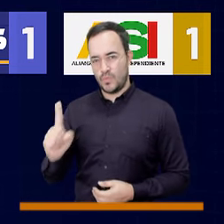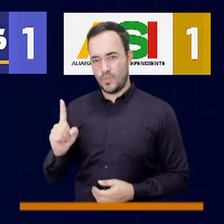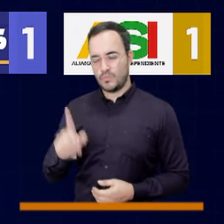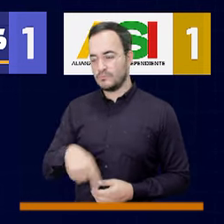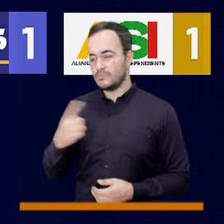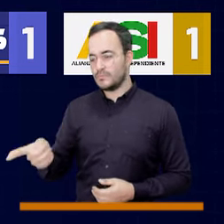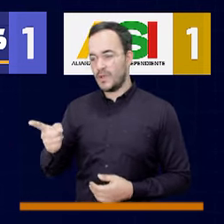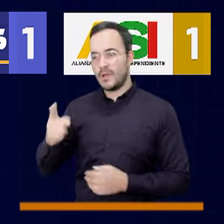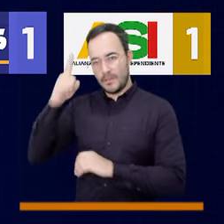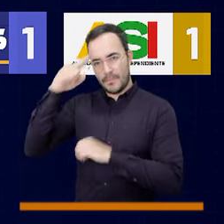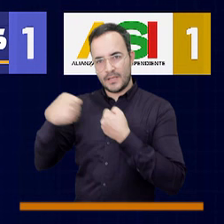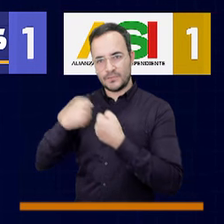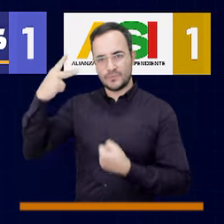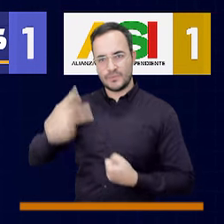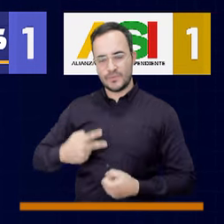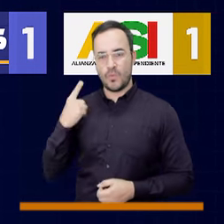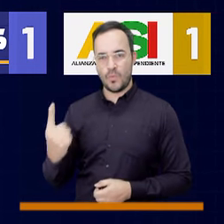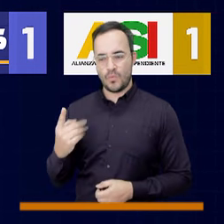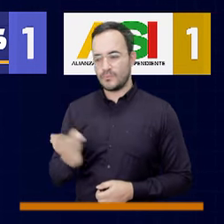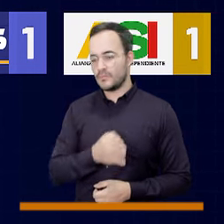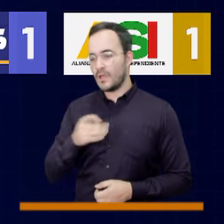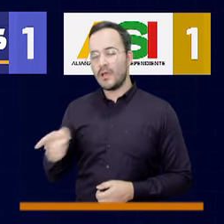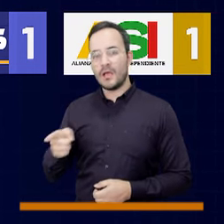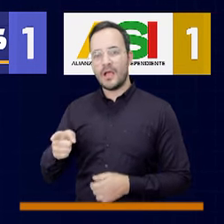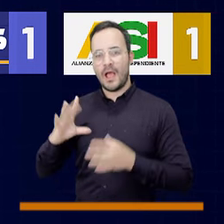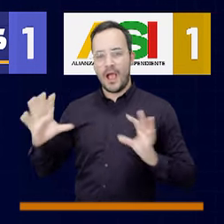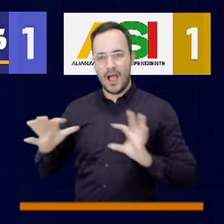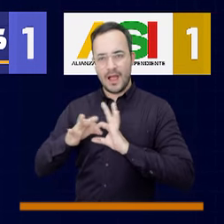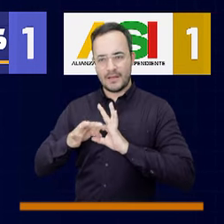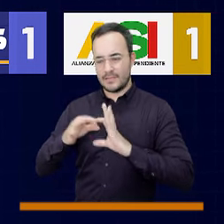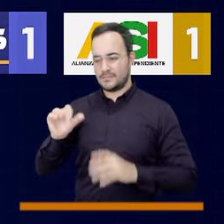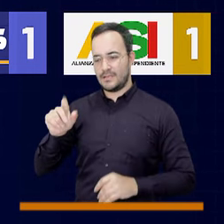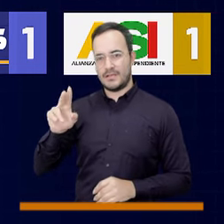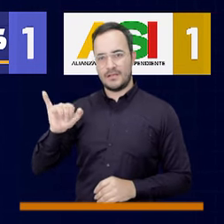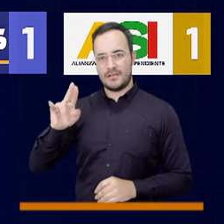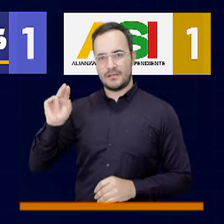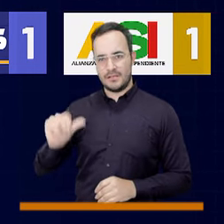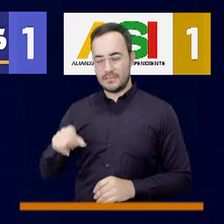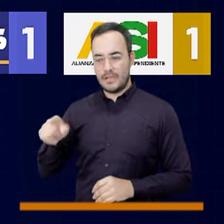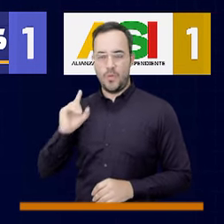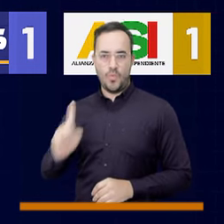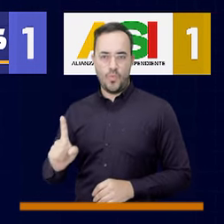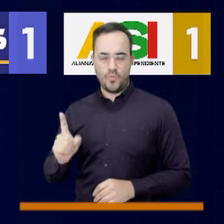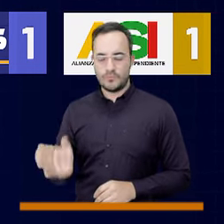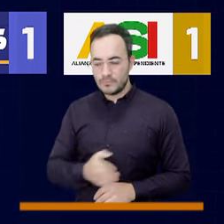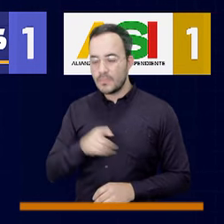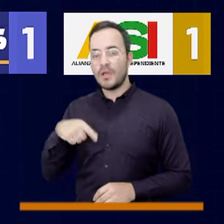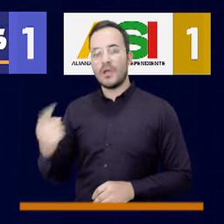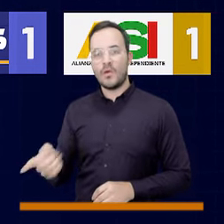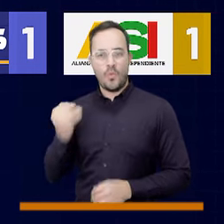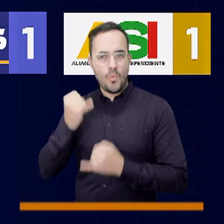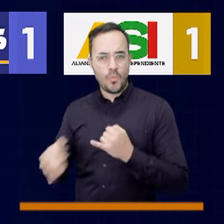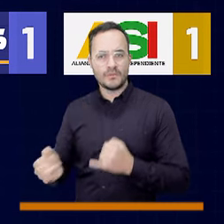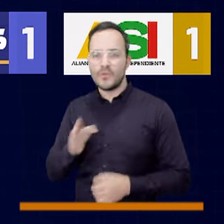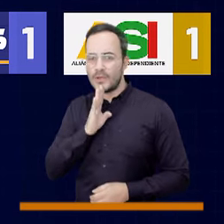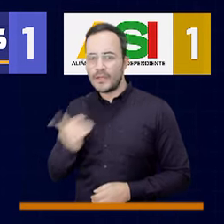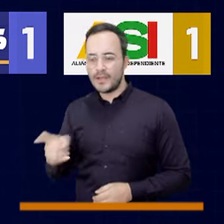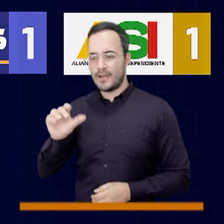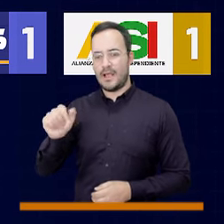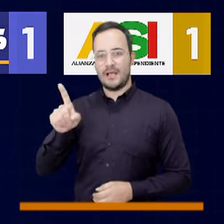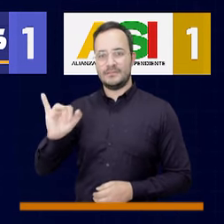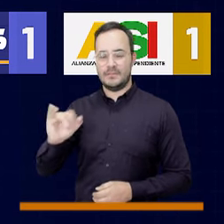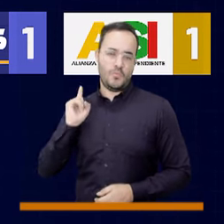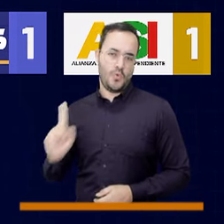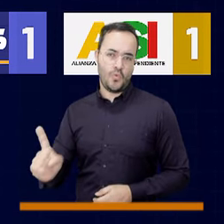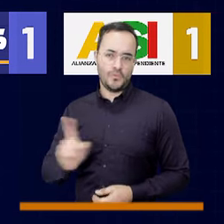Los Verdes. Una para el Pacto Histórico. Una curul para la Alianza Juntos Podemos Más. Y finalmente, una curul